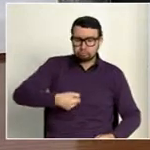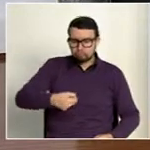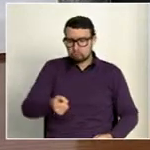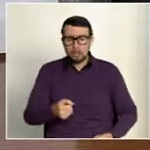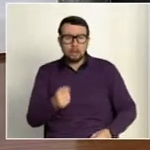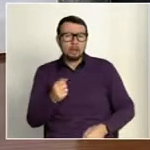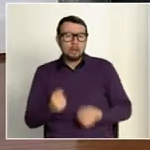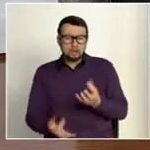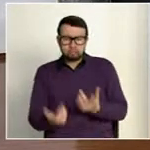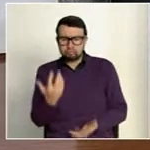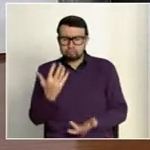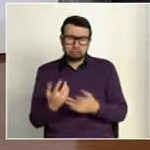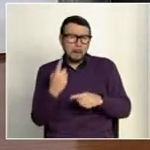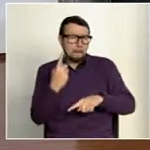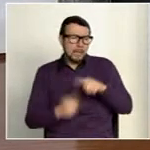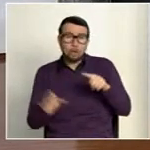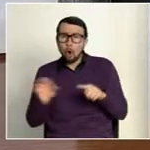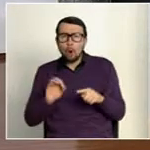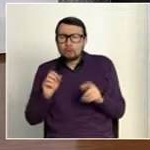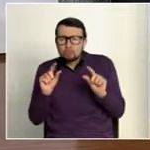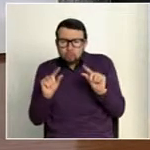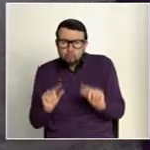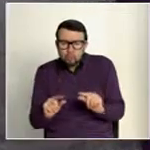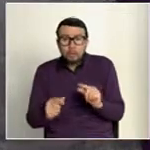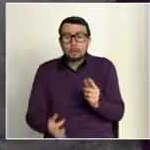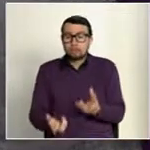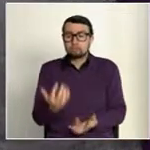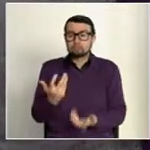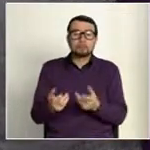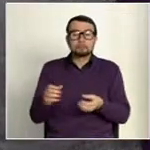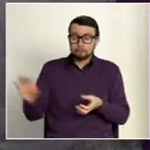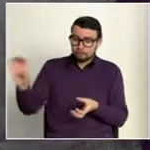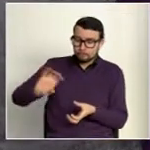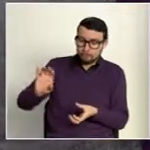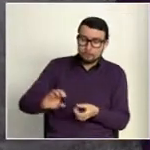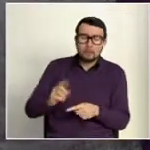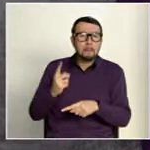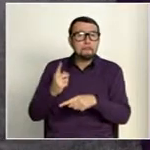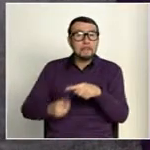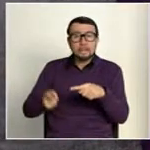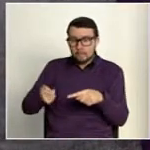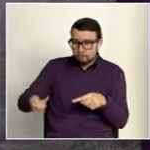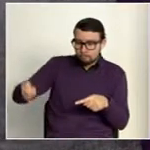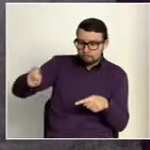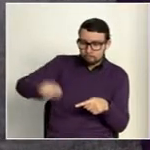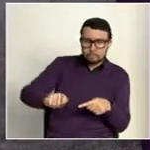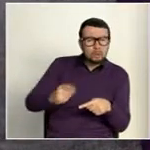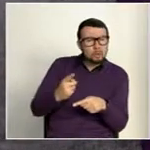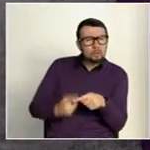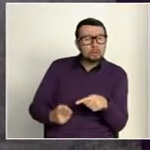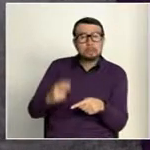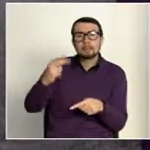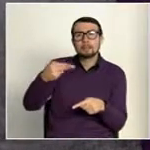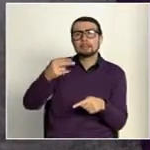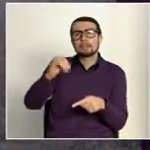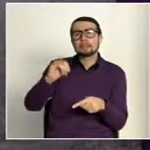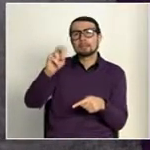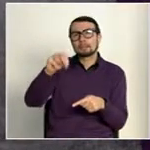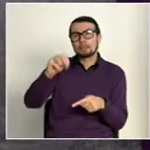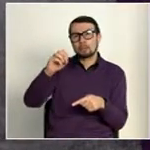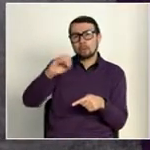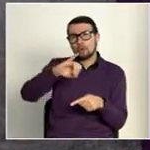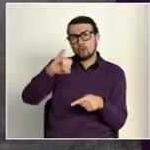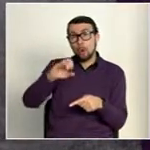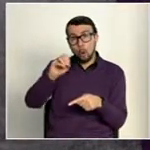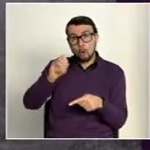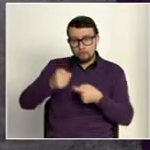bajo, van a colocar ustedes media cucharadita pequeña de hinojo, semillas. Semillas,